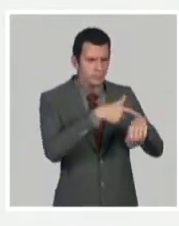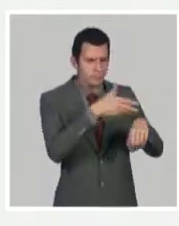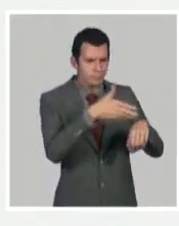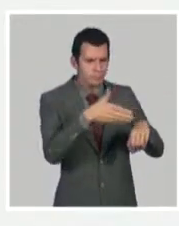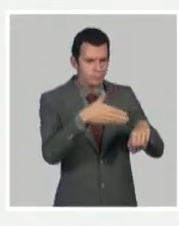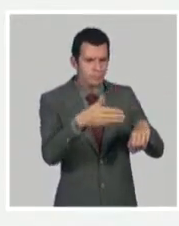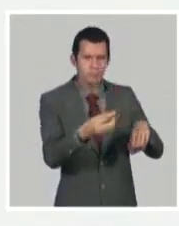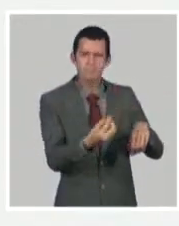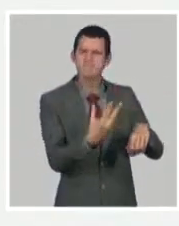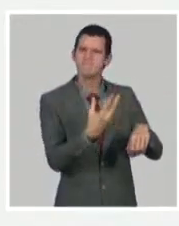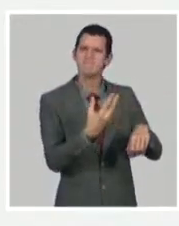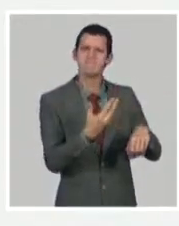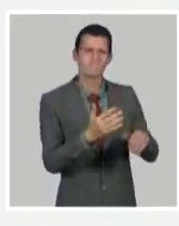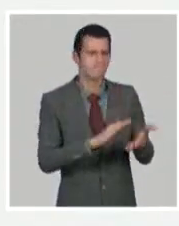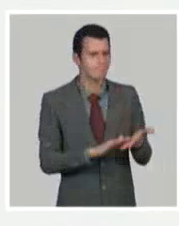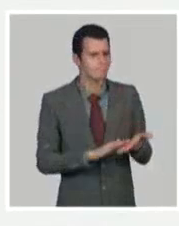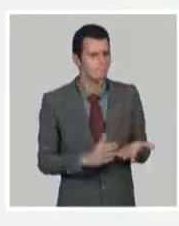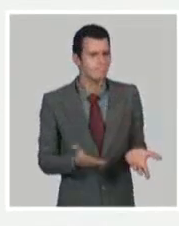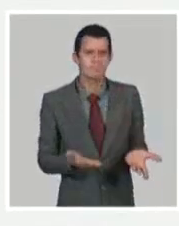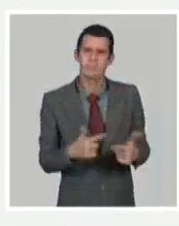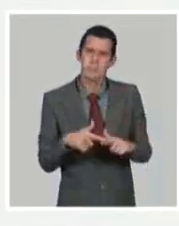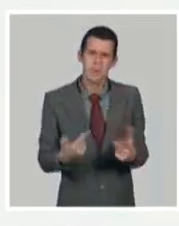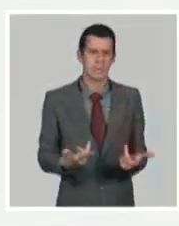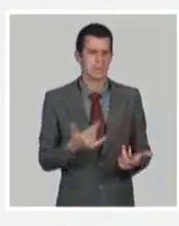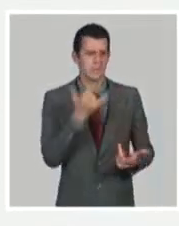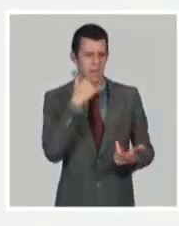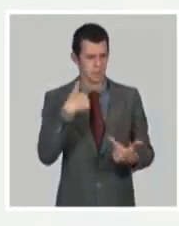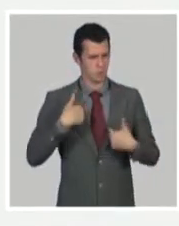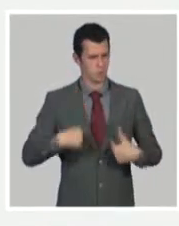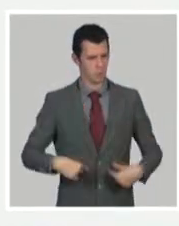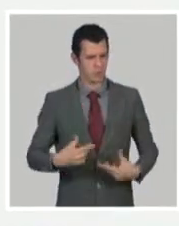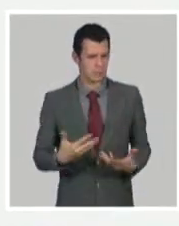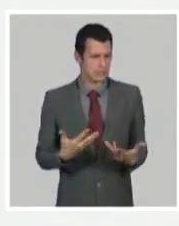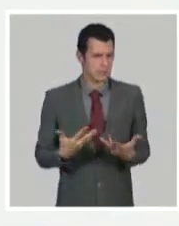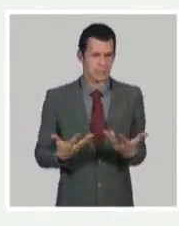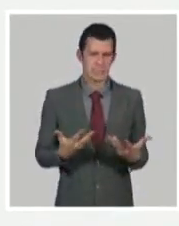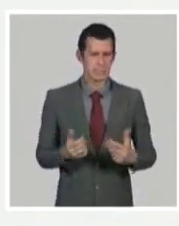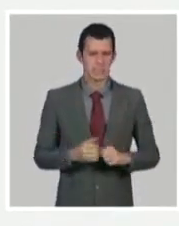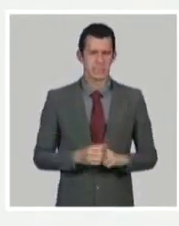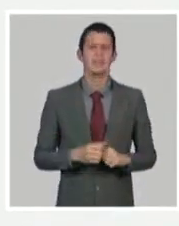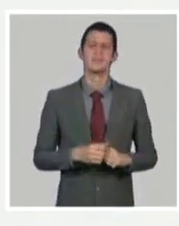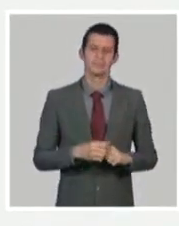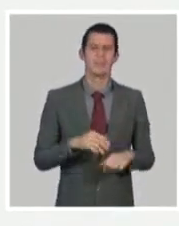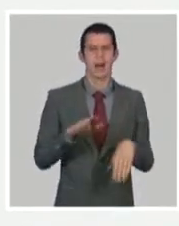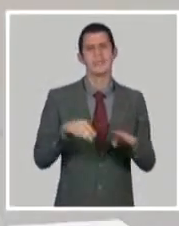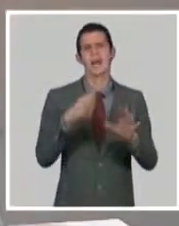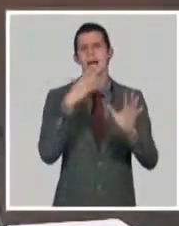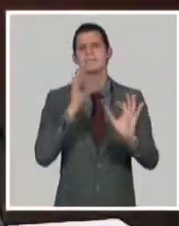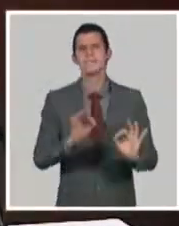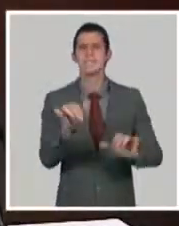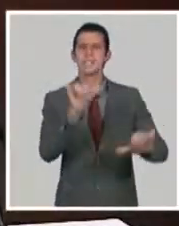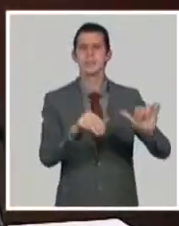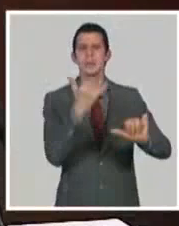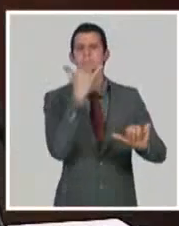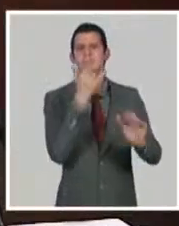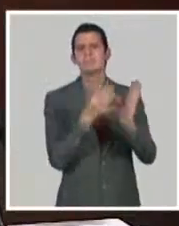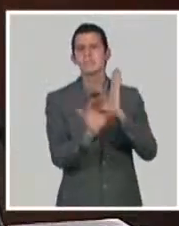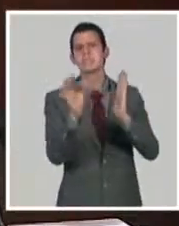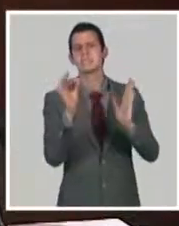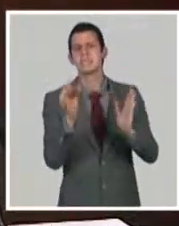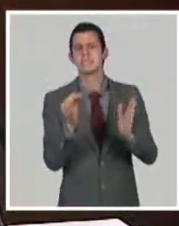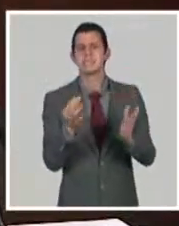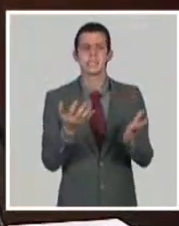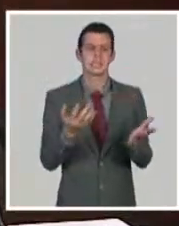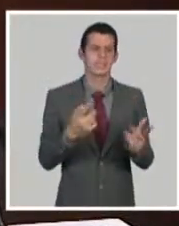el reconocimiento del receptor de AC2, que es el que habla el doctor Vicente. Sin embargo, desde el